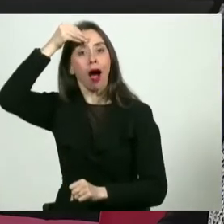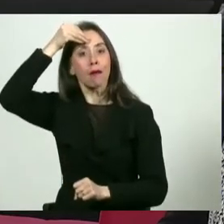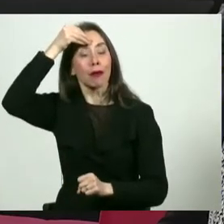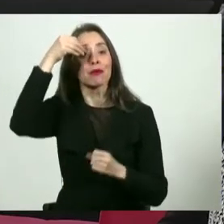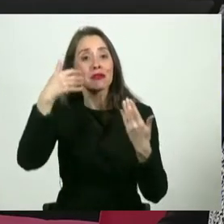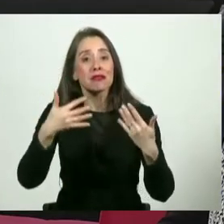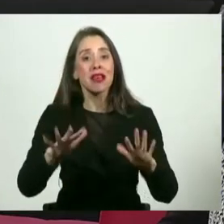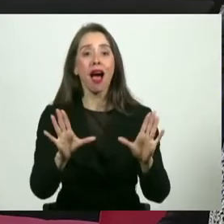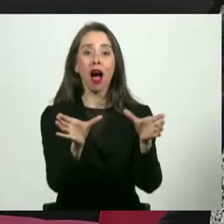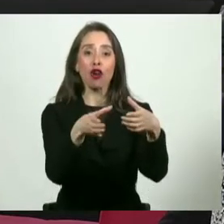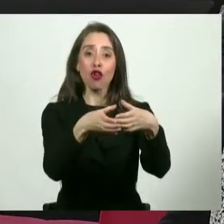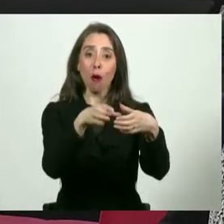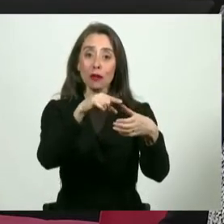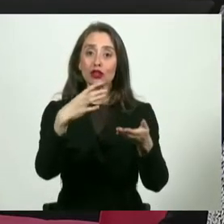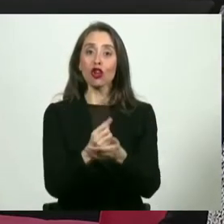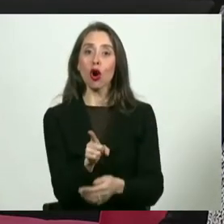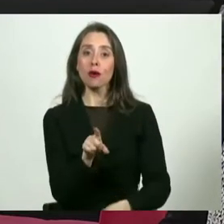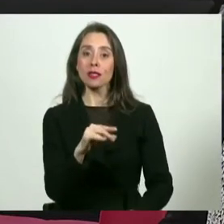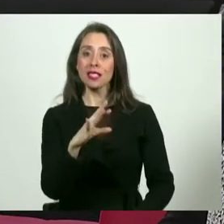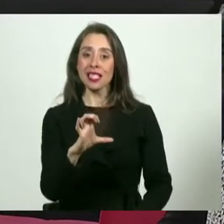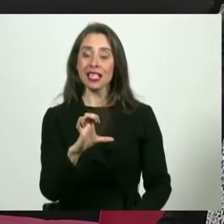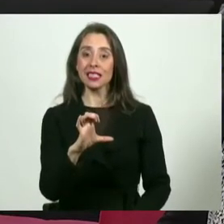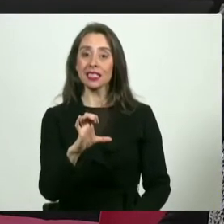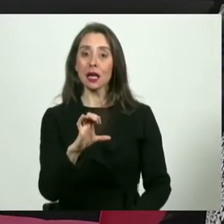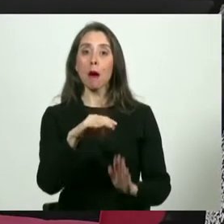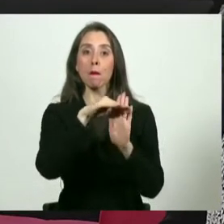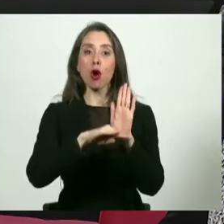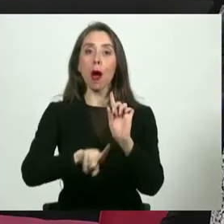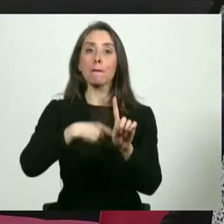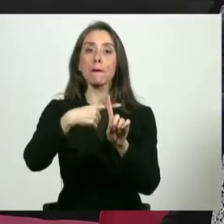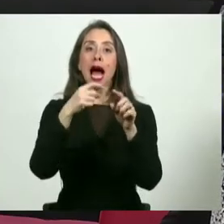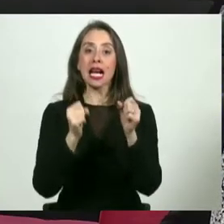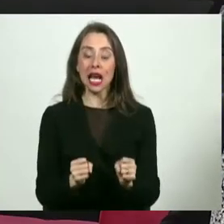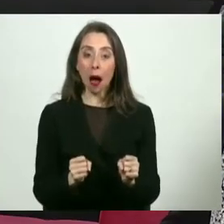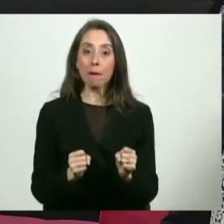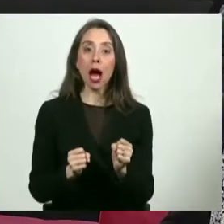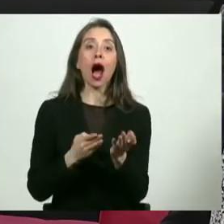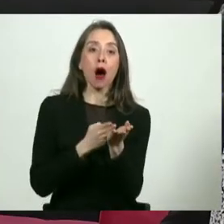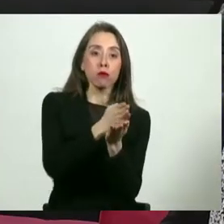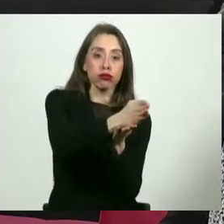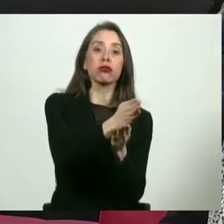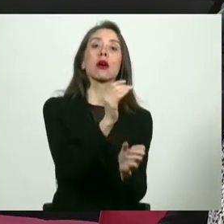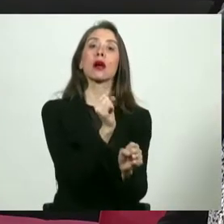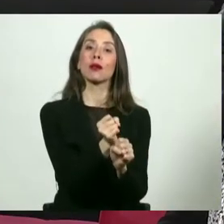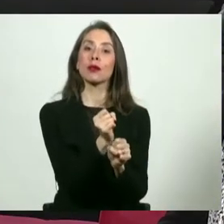de lo que hicimos en la comisión, que por ejemplo CENSA, a través del programa Más Capaz, tenga una línea de trabajo